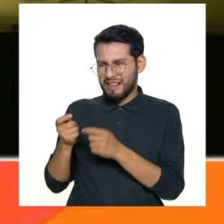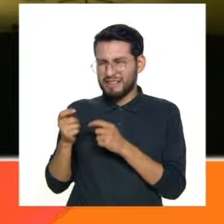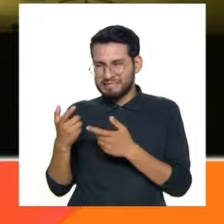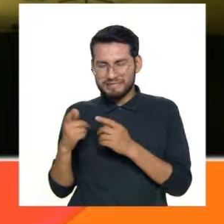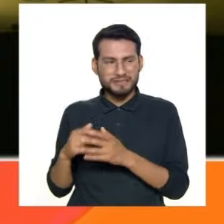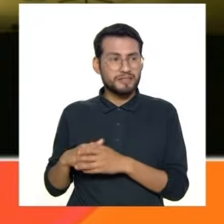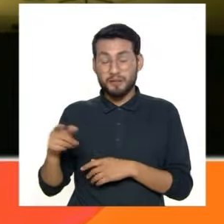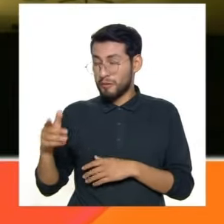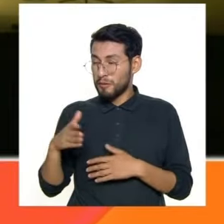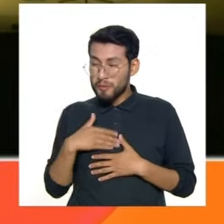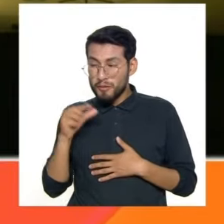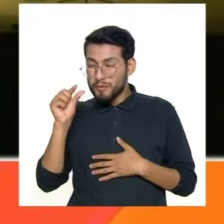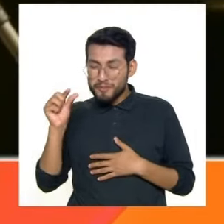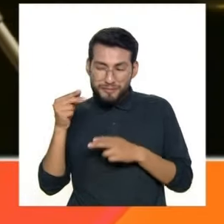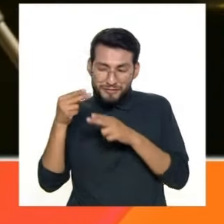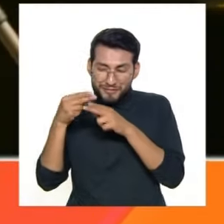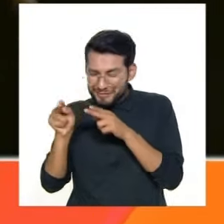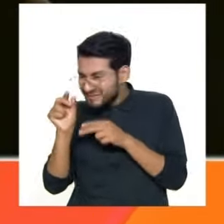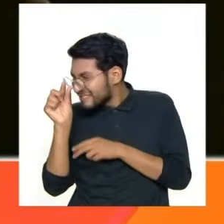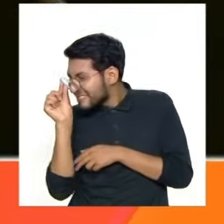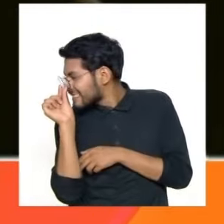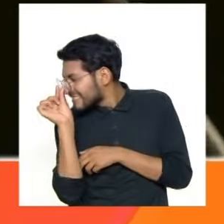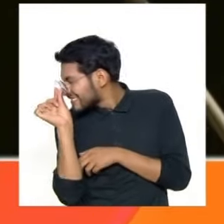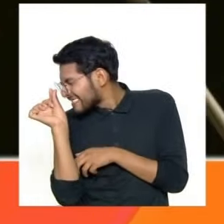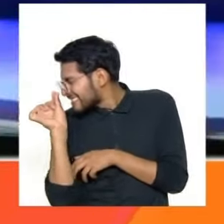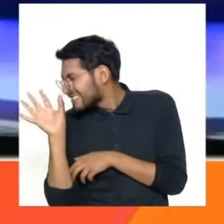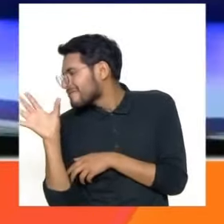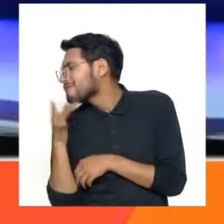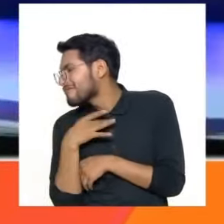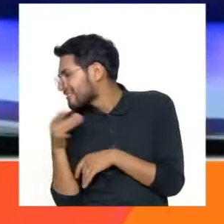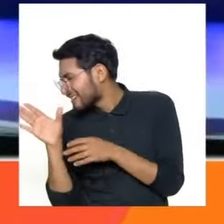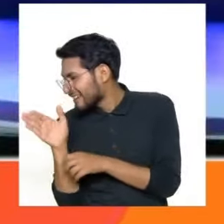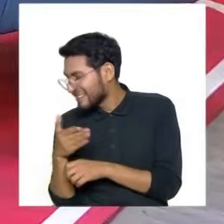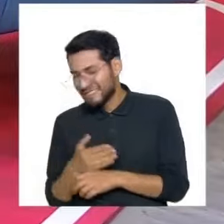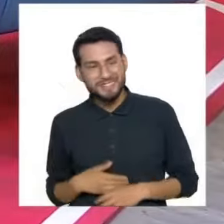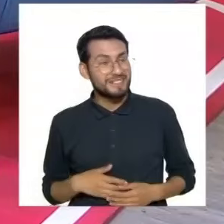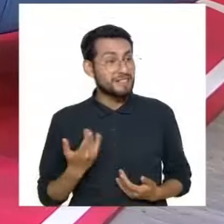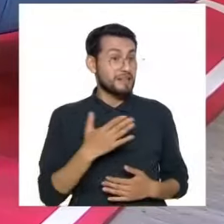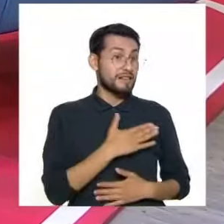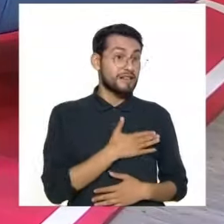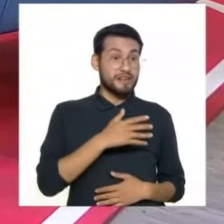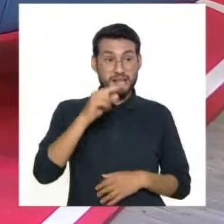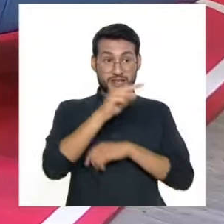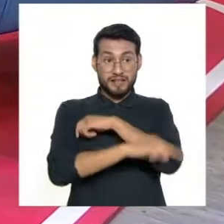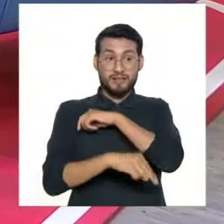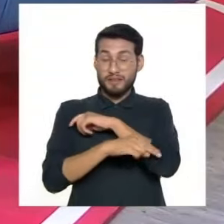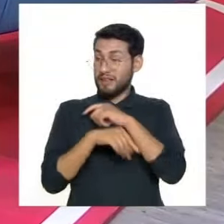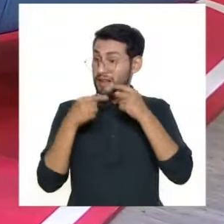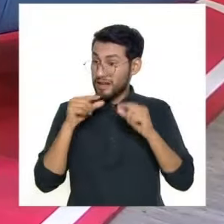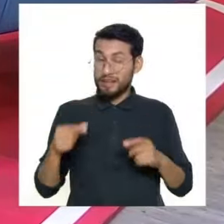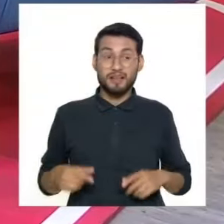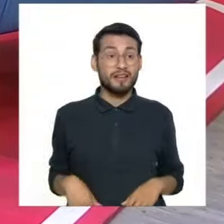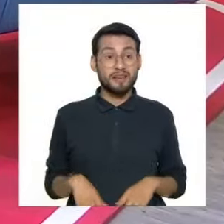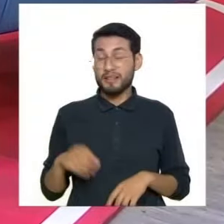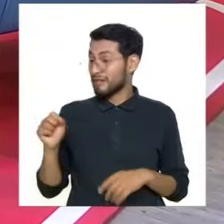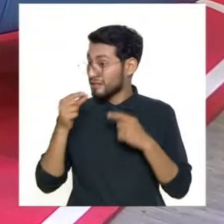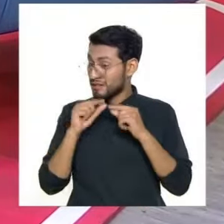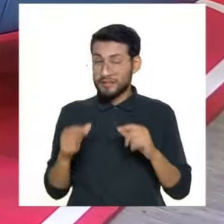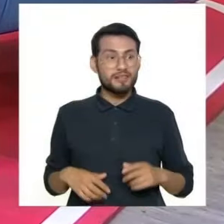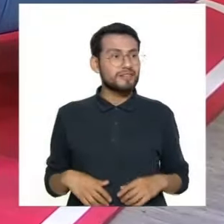aitos tú crees no podías regalar un pedacito algo algo lo que tú quieras en realidad el himno nacional que lo ha cantaba en quch ya lo cantó en en